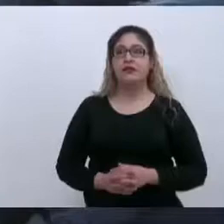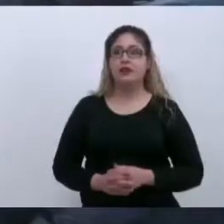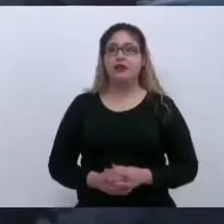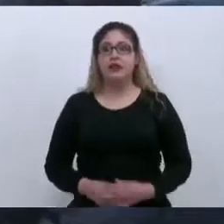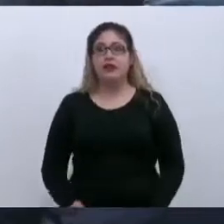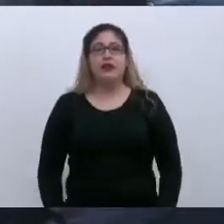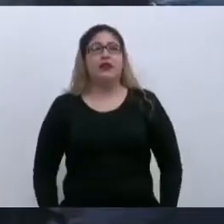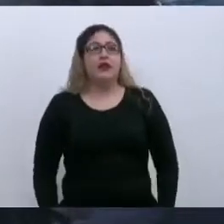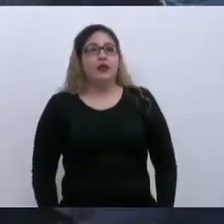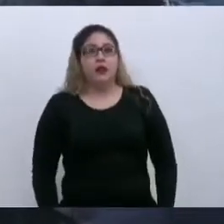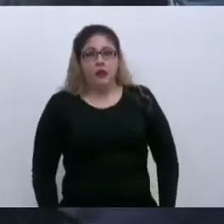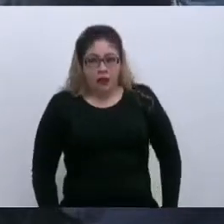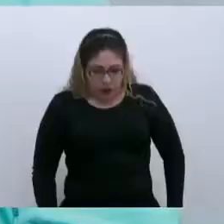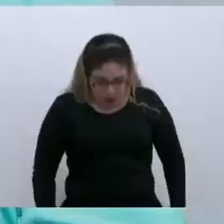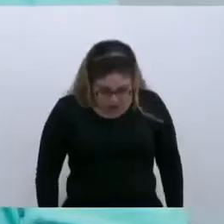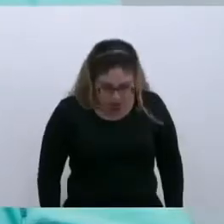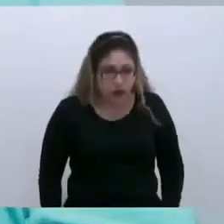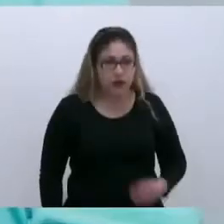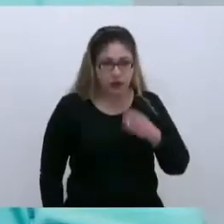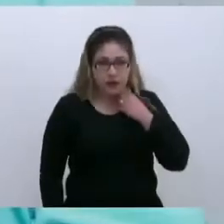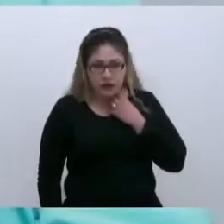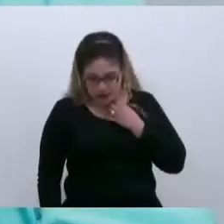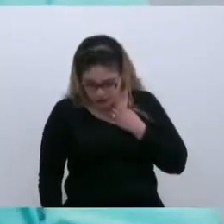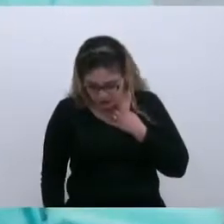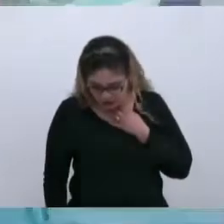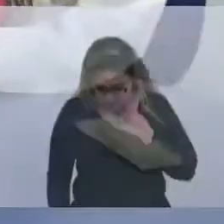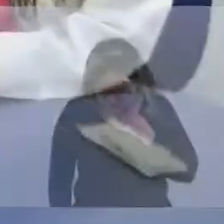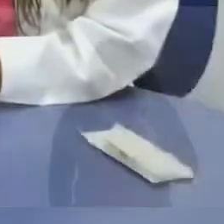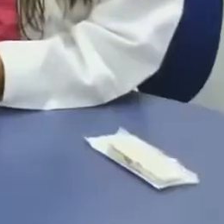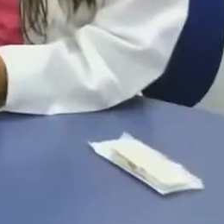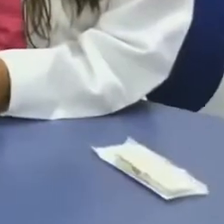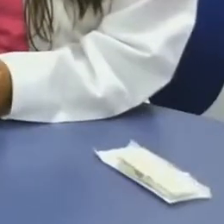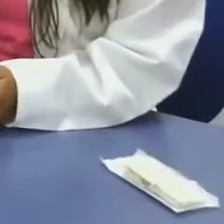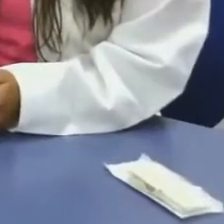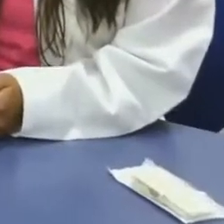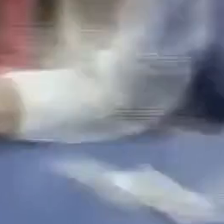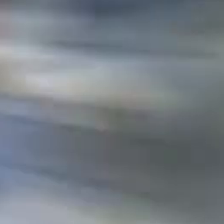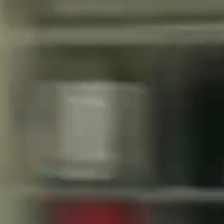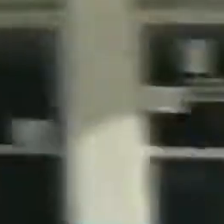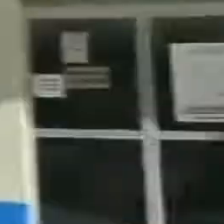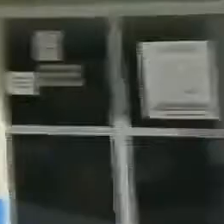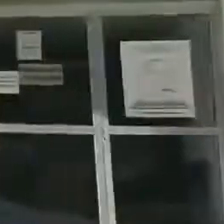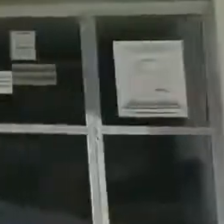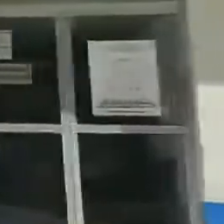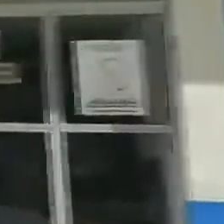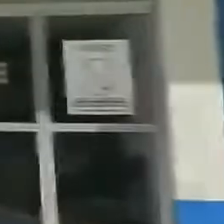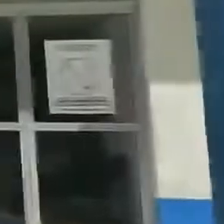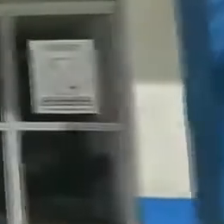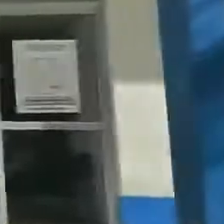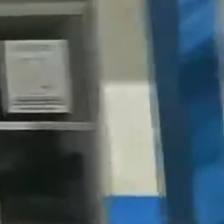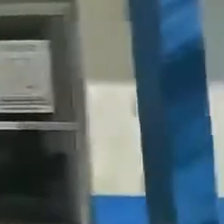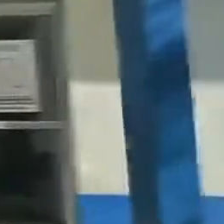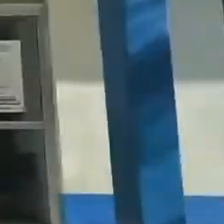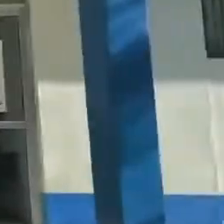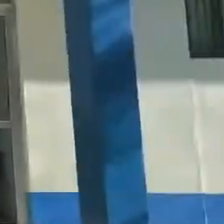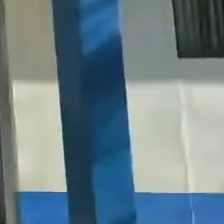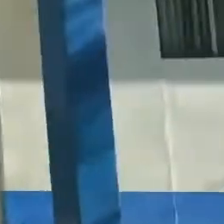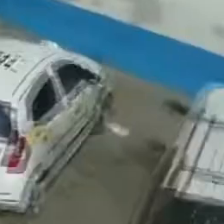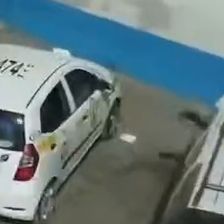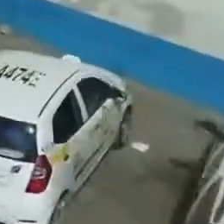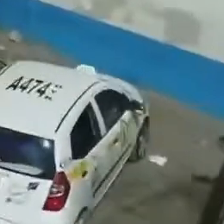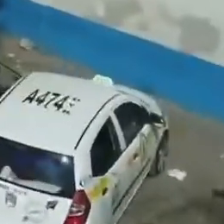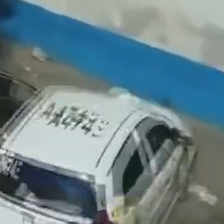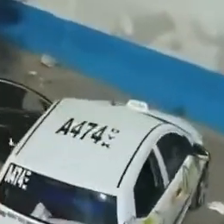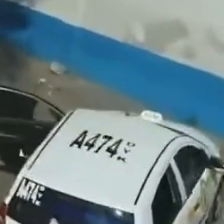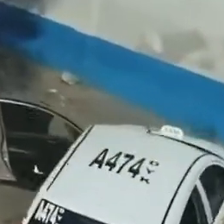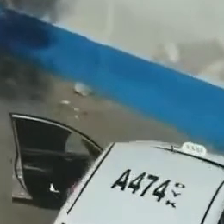calidad en todas las regiones del país es uno de los principales objetivos del INSABI. El Hospital General de Gómez Palacio Durango